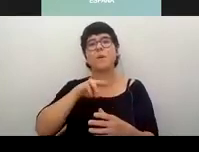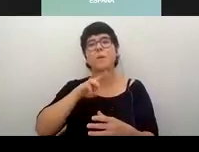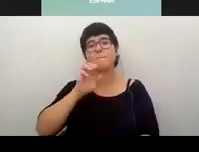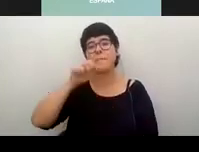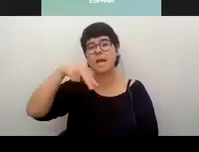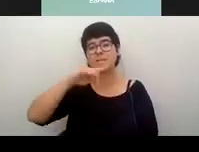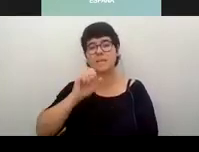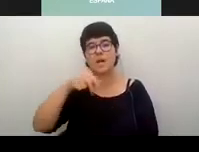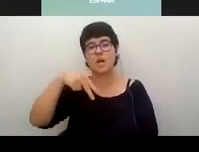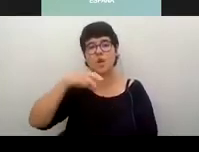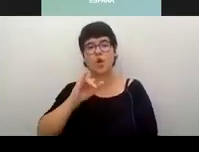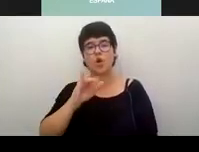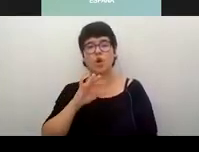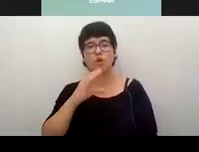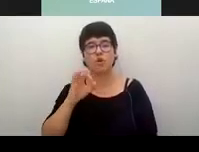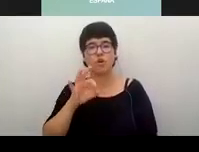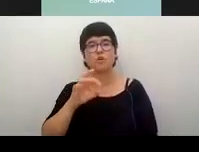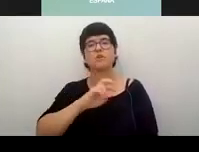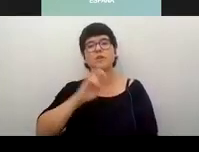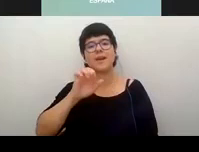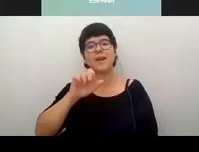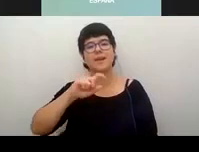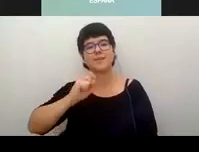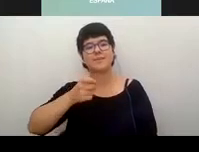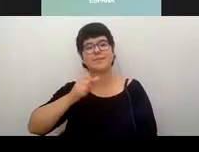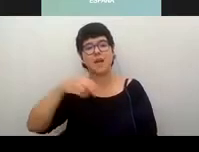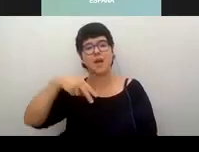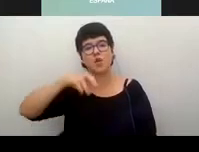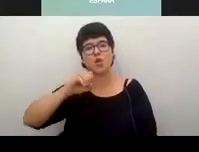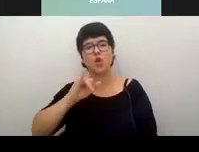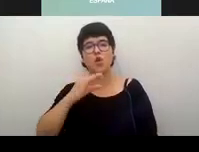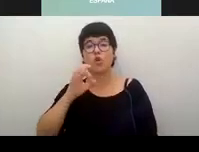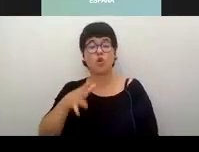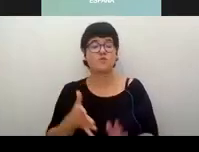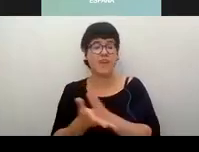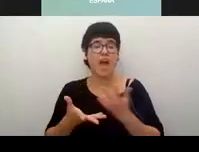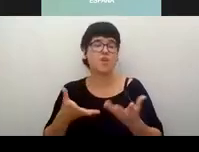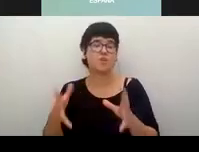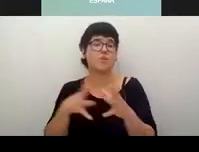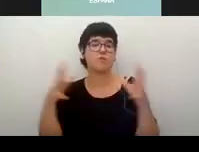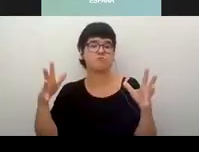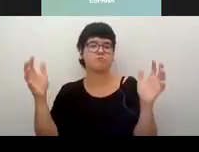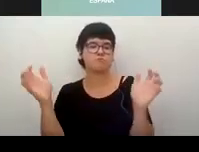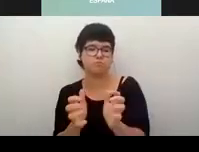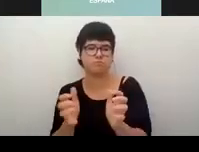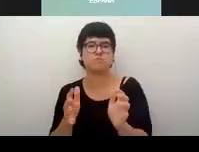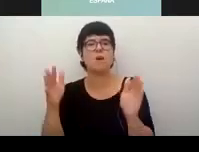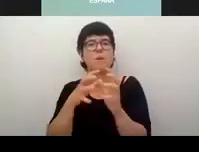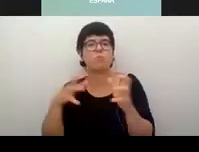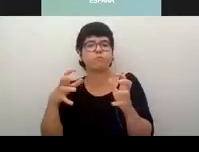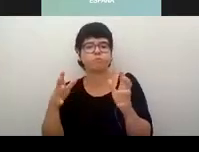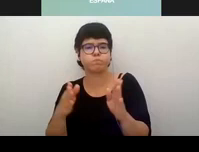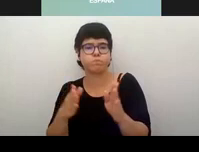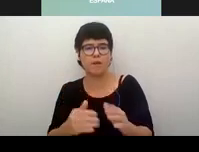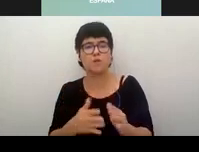función fundamentalmente es antiinflamatoria y que tan útil resulta, por ejemplo, a nivel de protección neuronal, entre otras